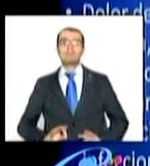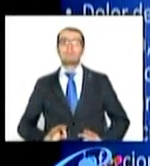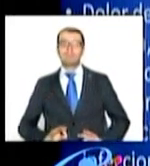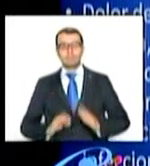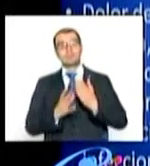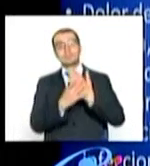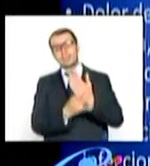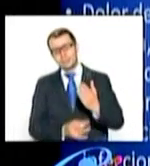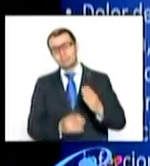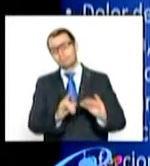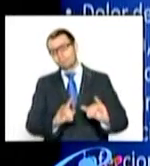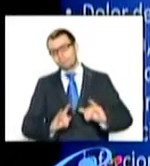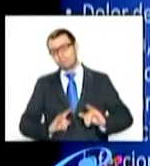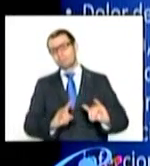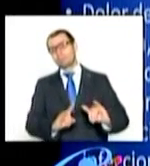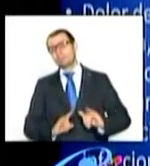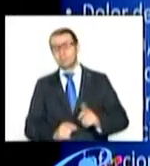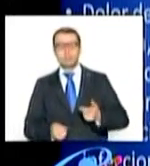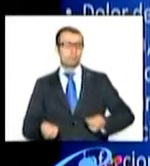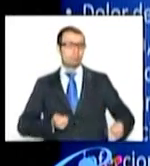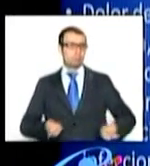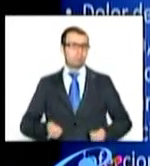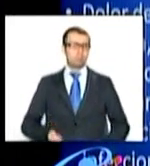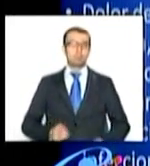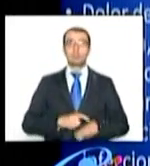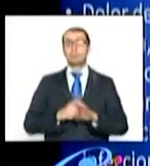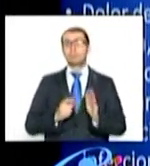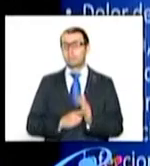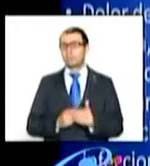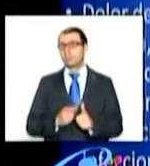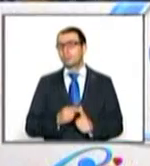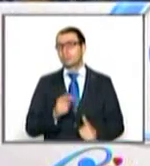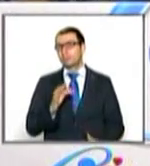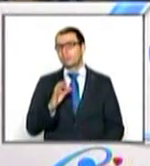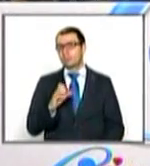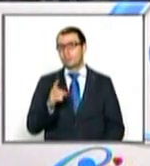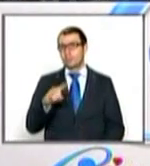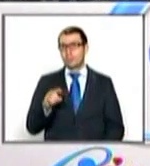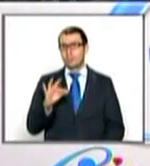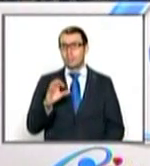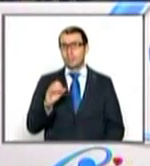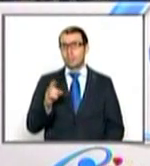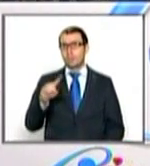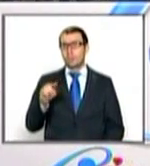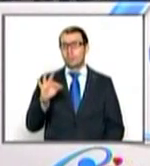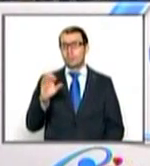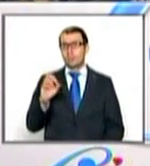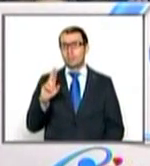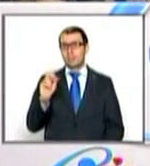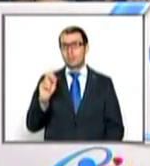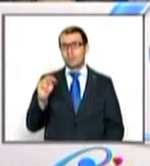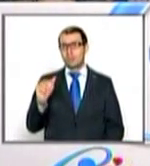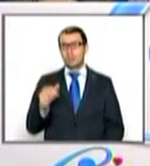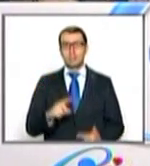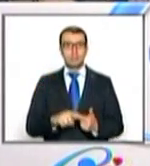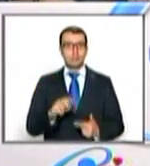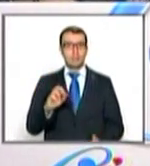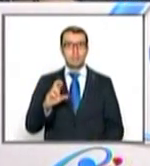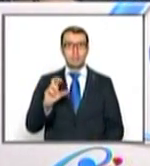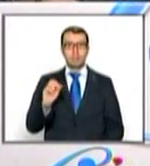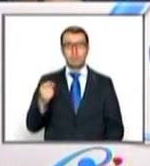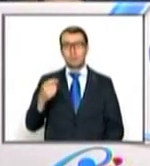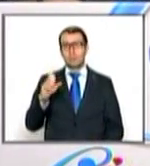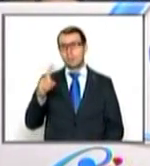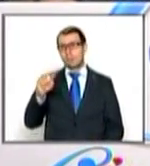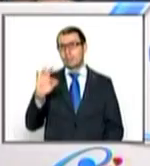cuerpo puede producir y sintetizar todas las hormonas, como la testosterona, los estrógenos, los progestágenos, bueno, etcétera. Entonces,